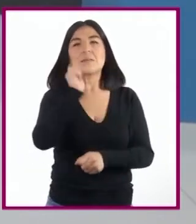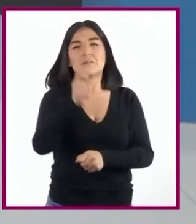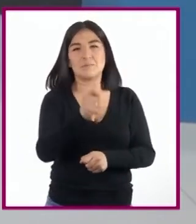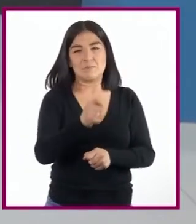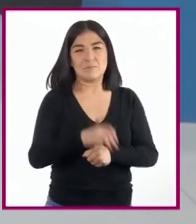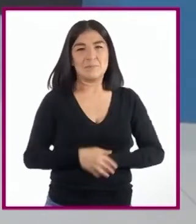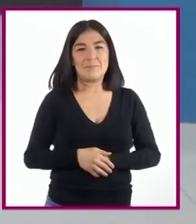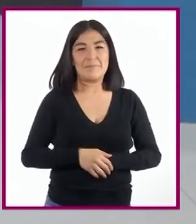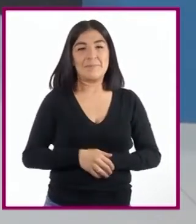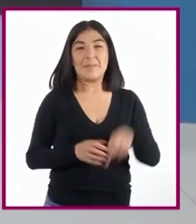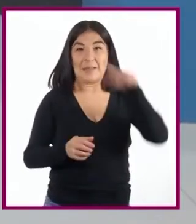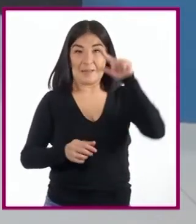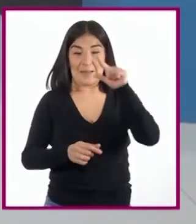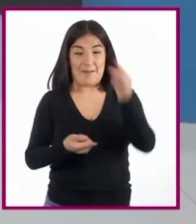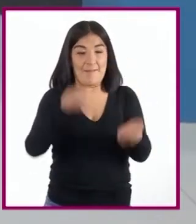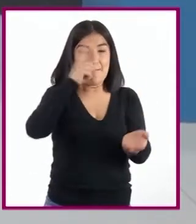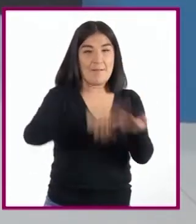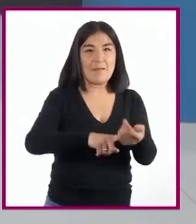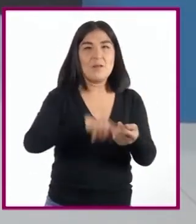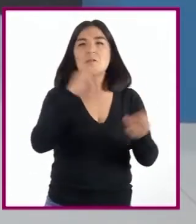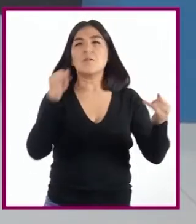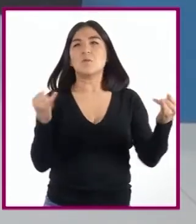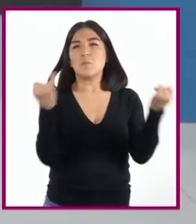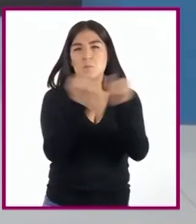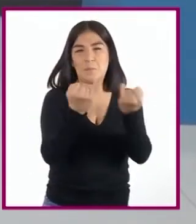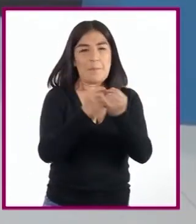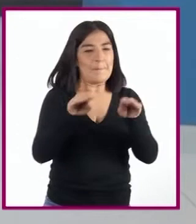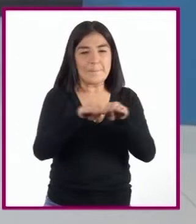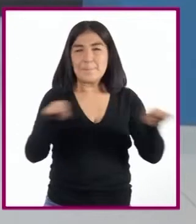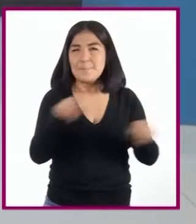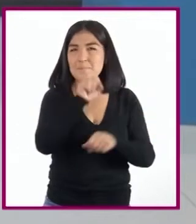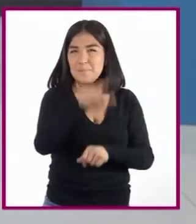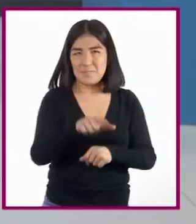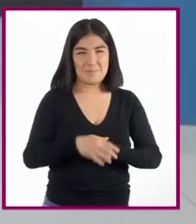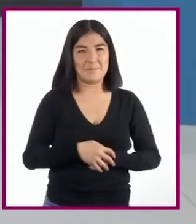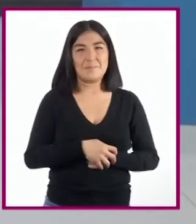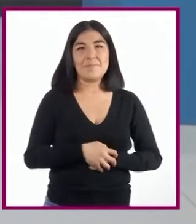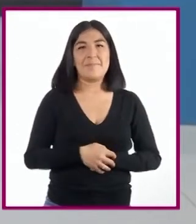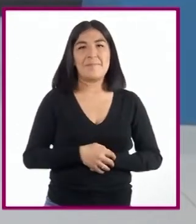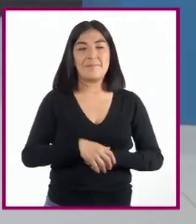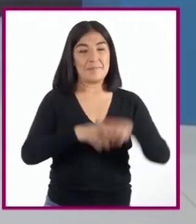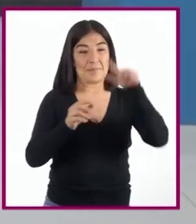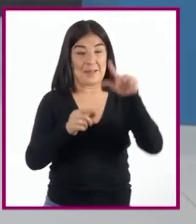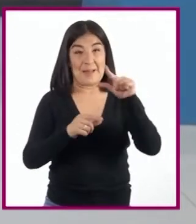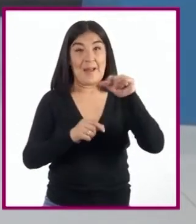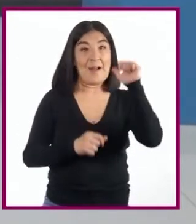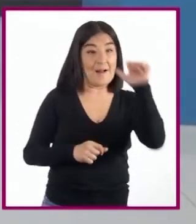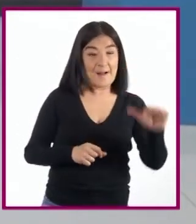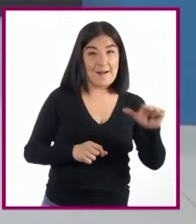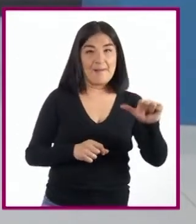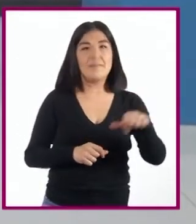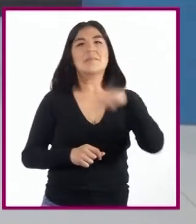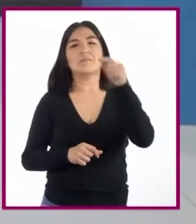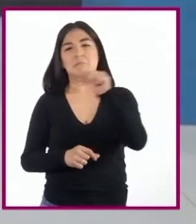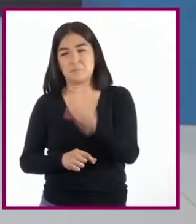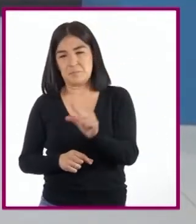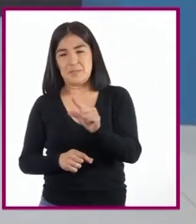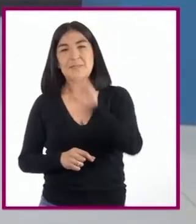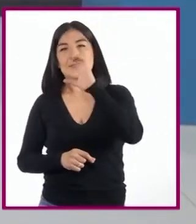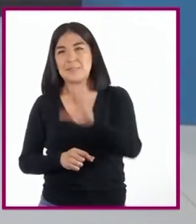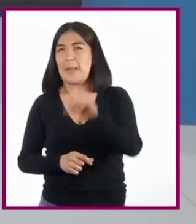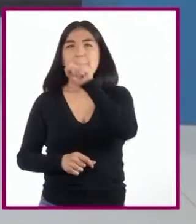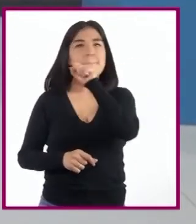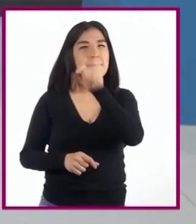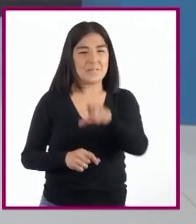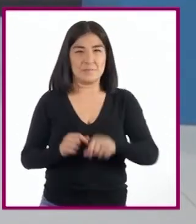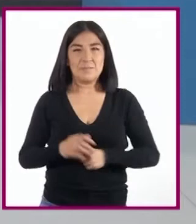que los ángulos internos opuestos miden lo mismo. El ángulo A mide lo mismo que el ángulo C, mientras